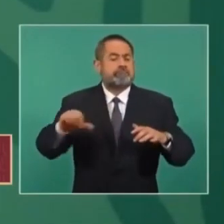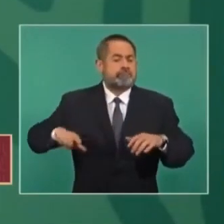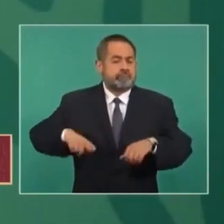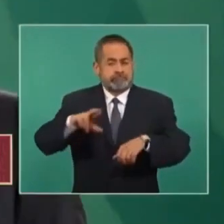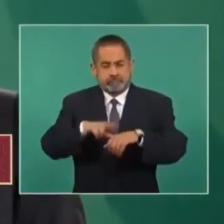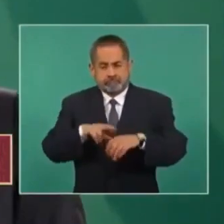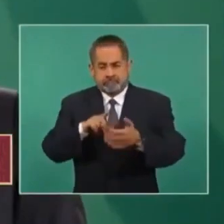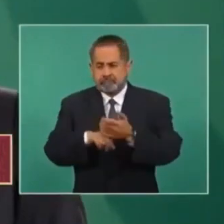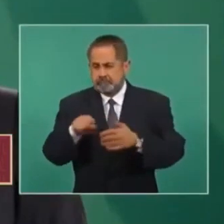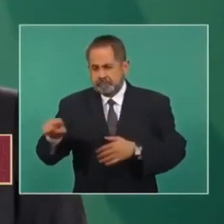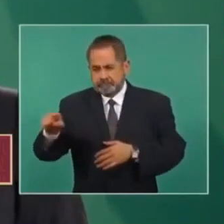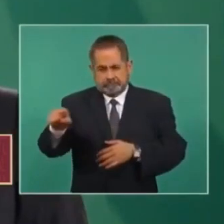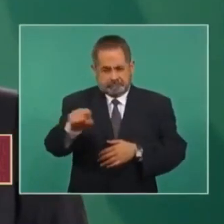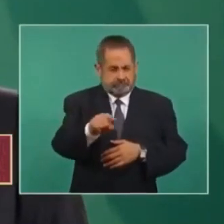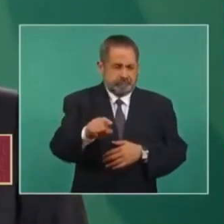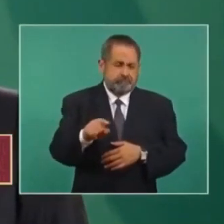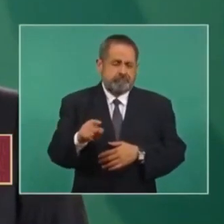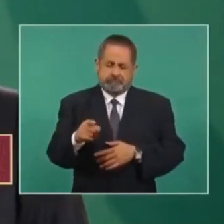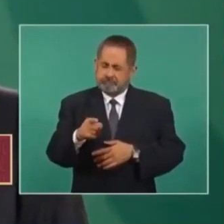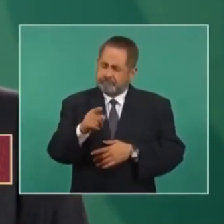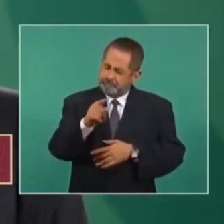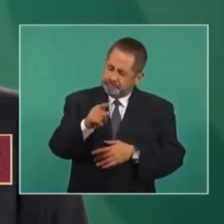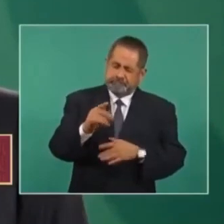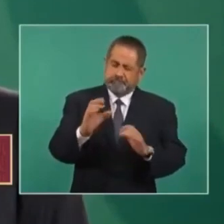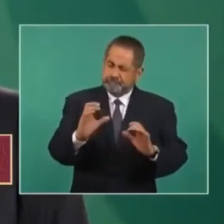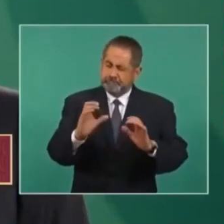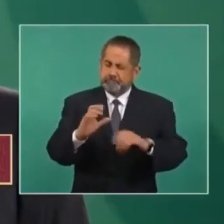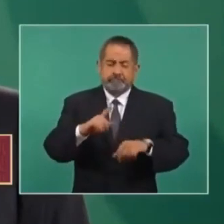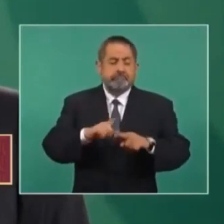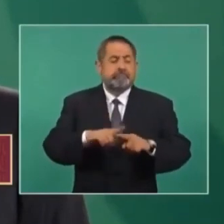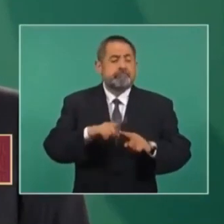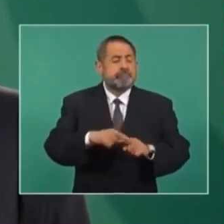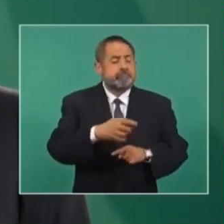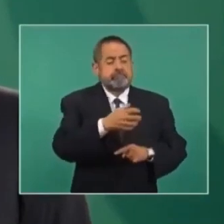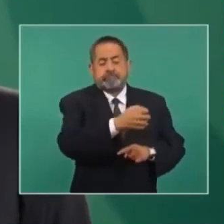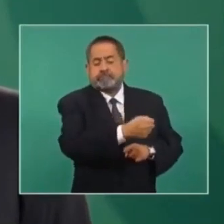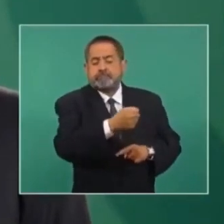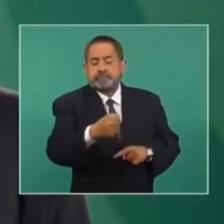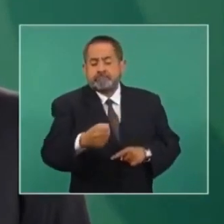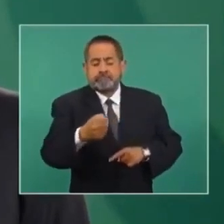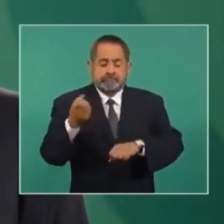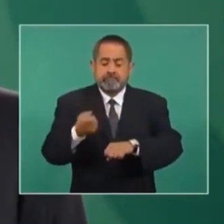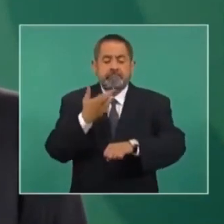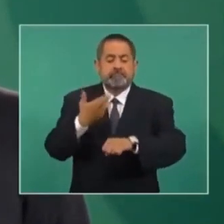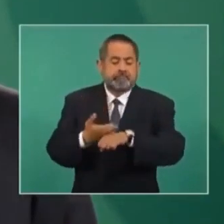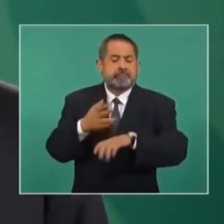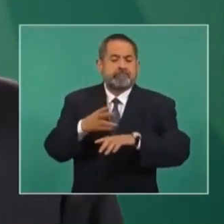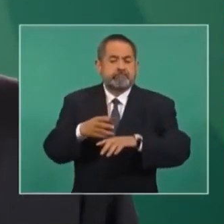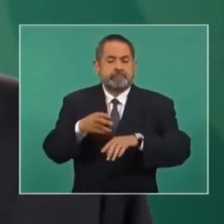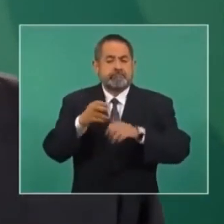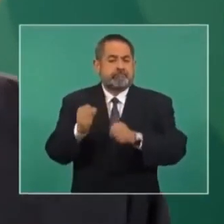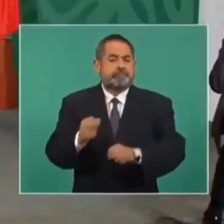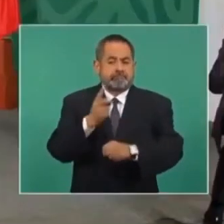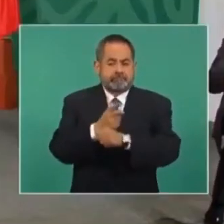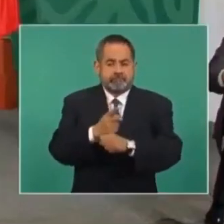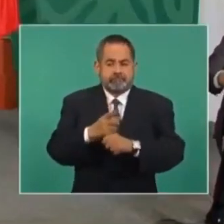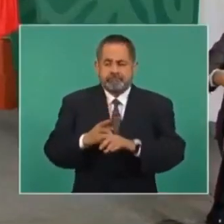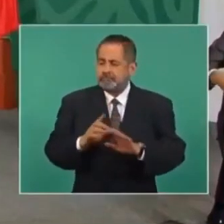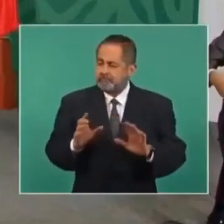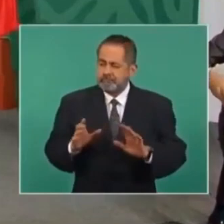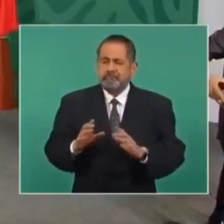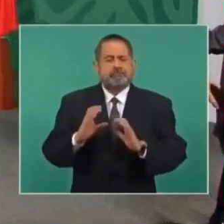gobernar que cuiden de ese cargo, que cuiden a